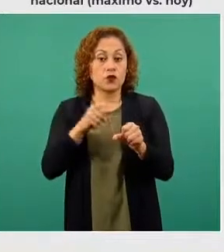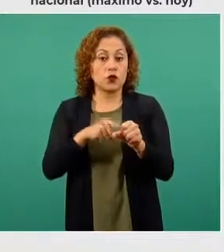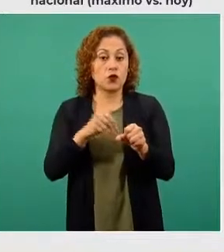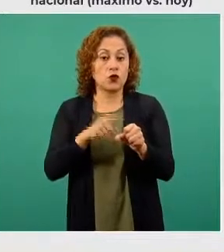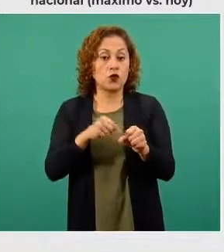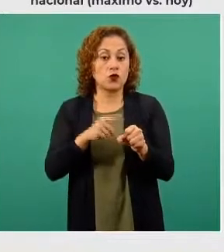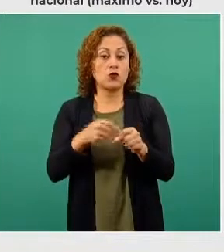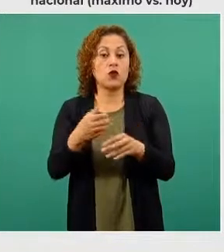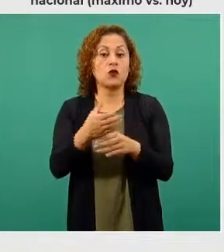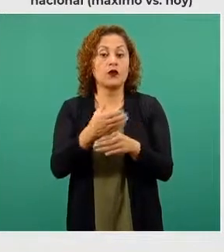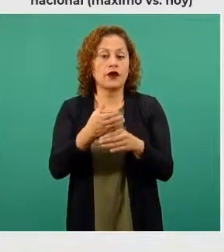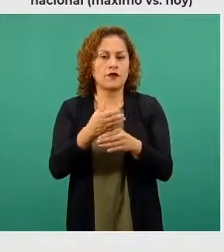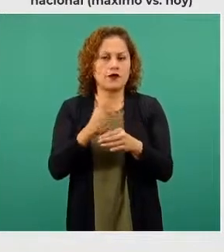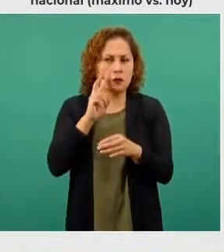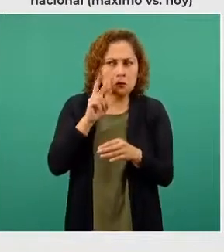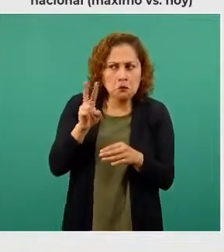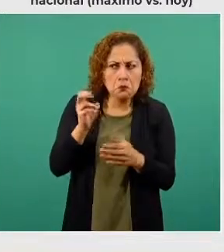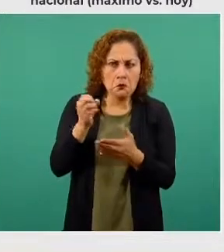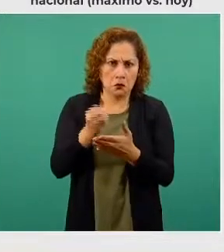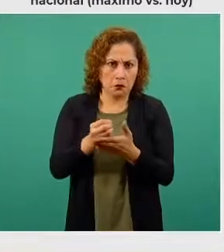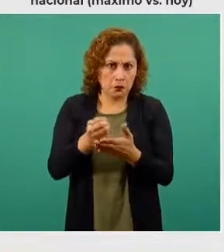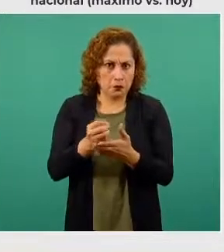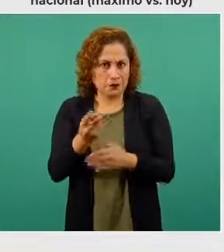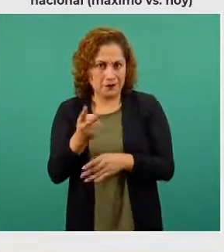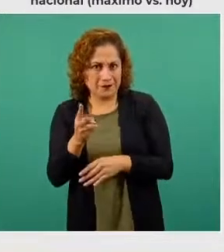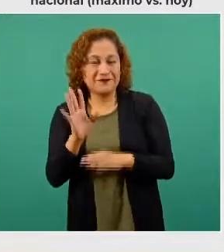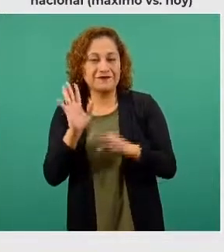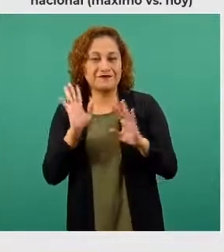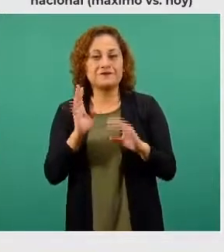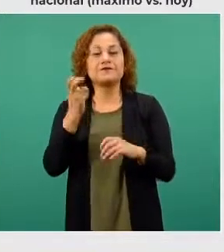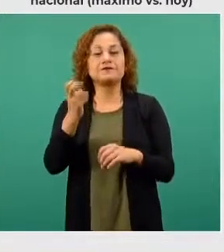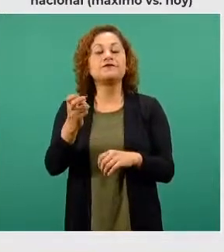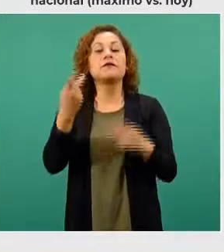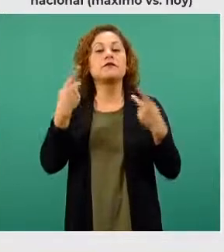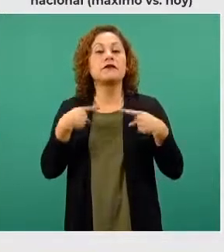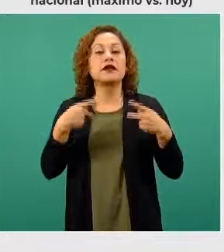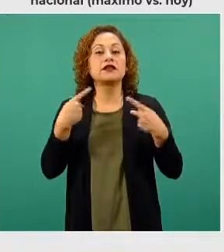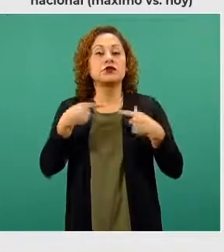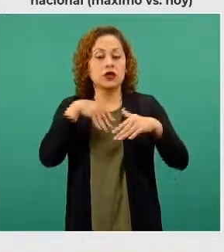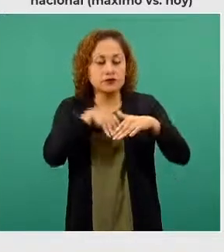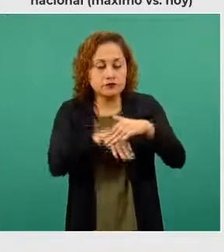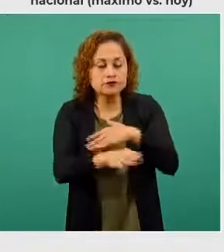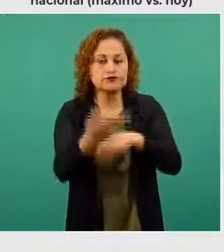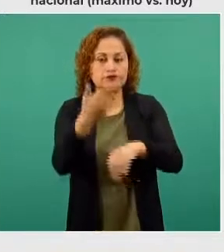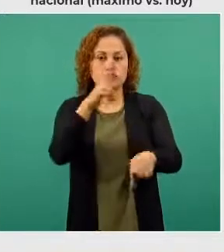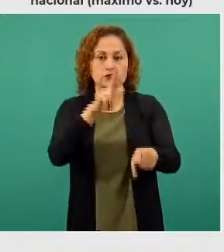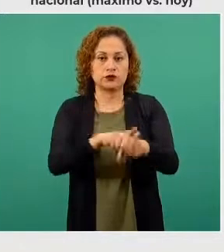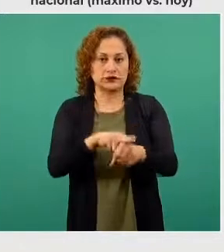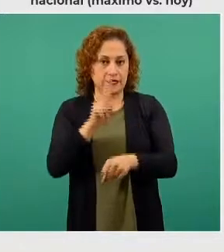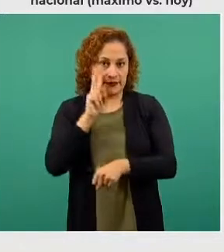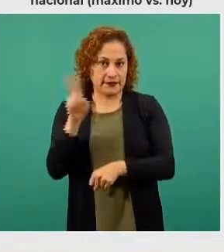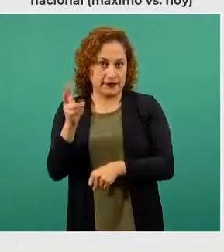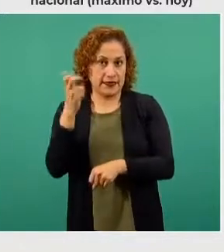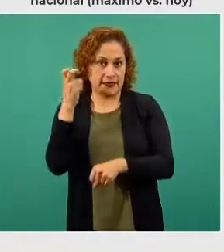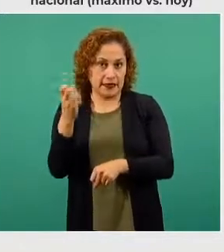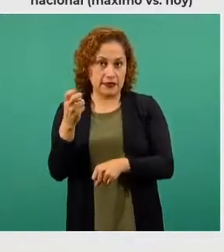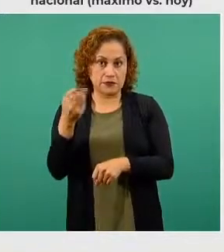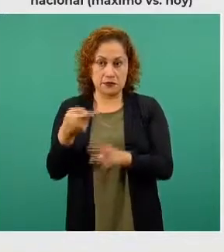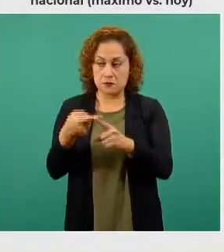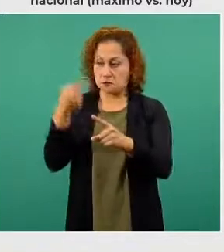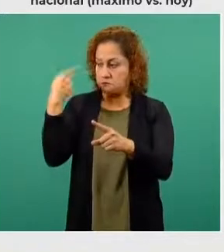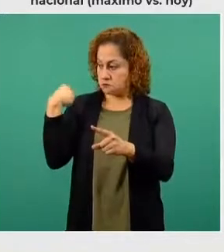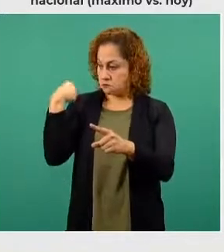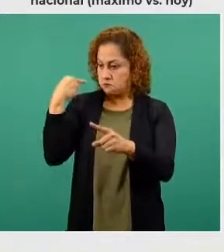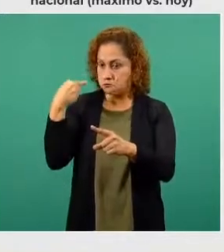color café o dorado, el total de personas hospitalizadas, y vemos cómo también se ha mantenido un descenso constante en